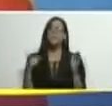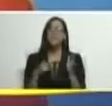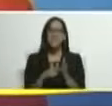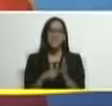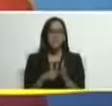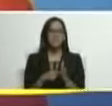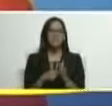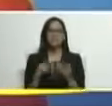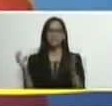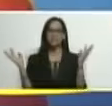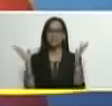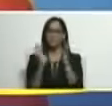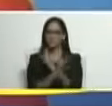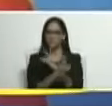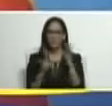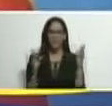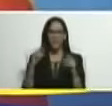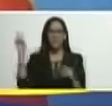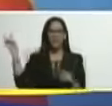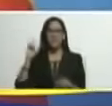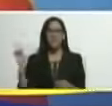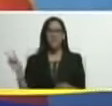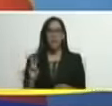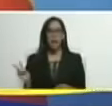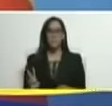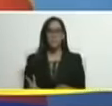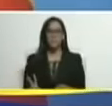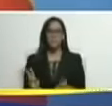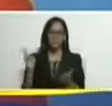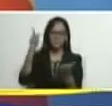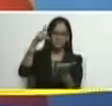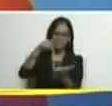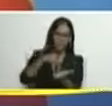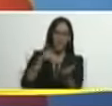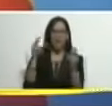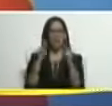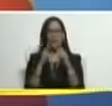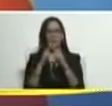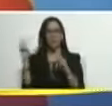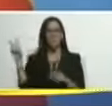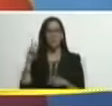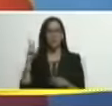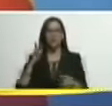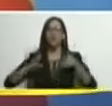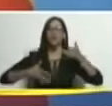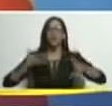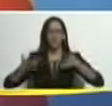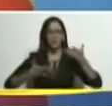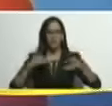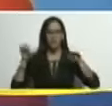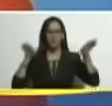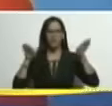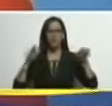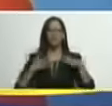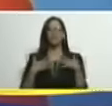de miles de turistas vietnamitas a conocer Venezuela, a disfrutar del turismo sano,